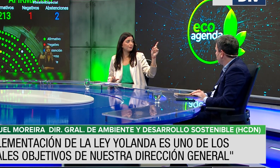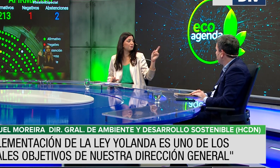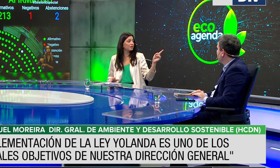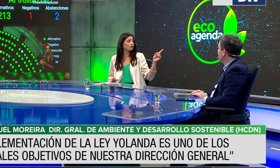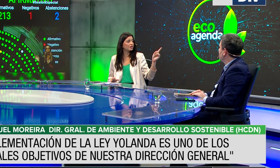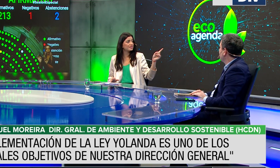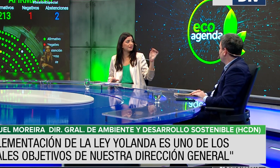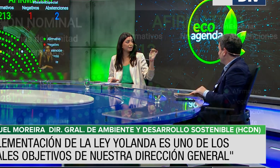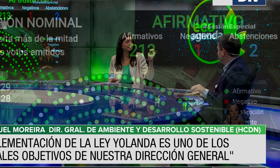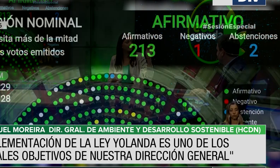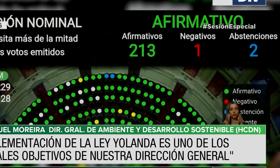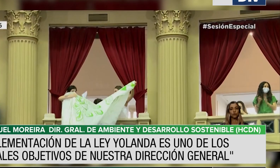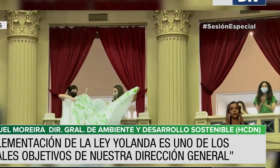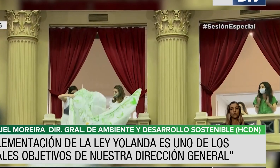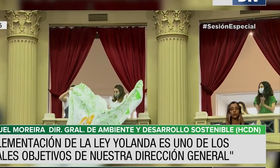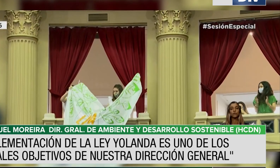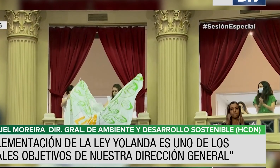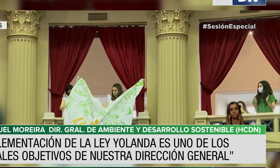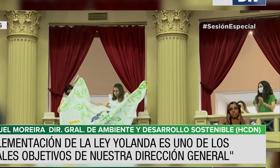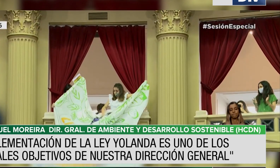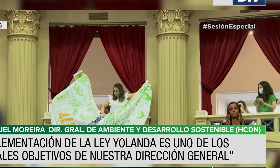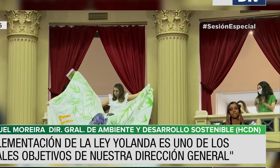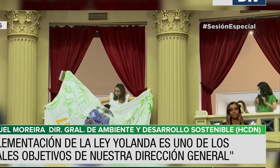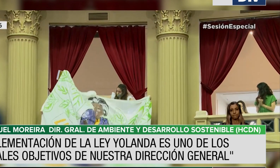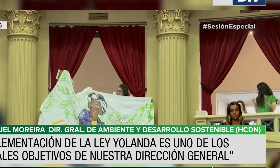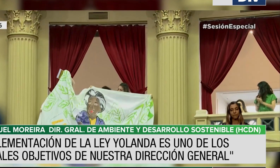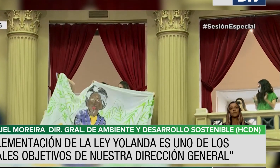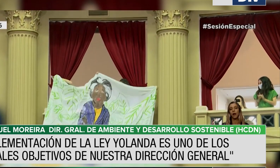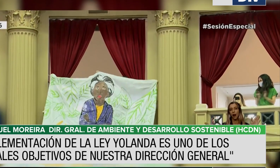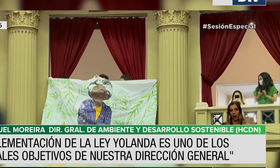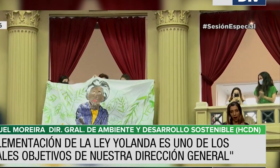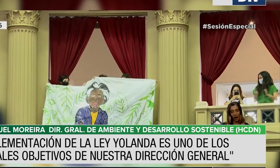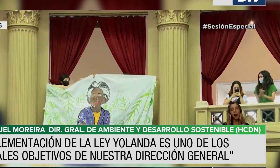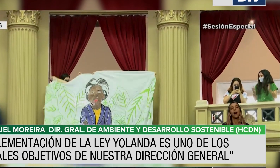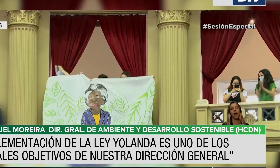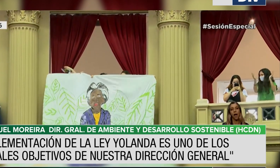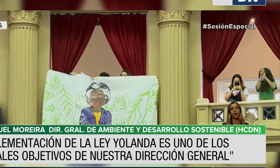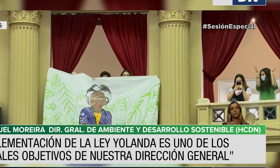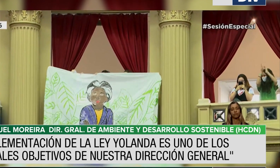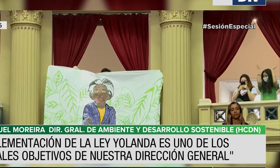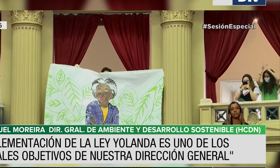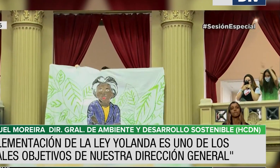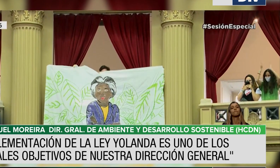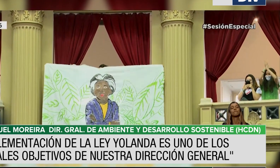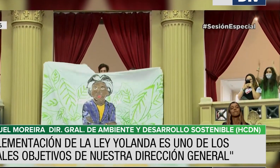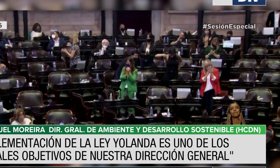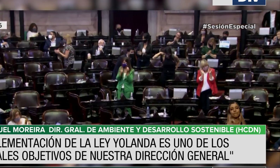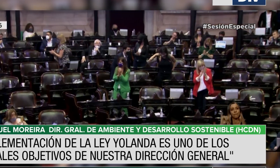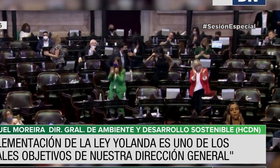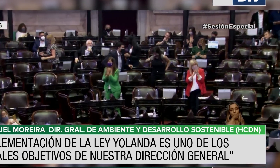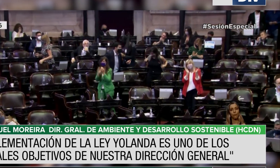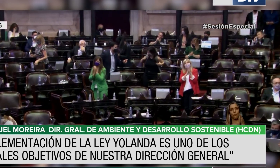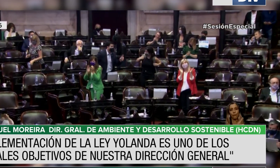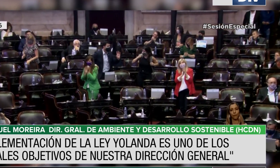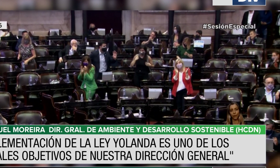ahí estábamos viendo recién la imagen de cuando, en este caso, Sergio Massa era presidente de la Cámara de Diputados, que estaban todos